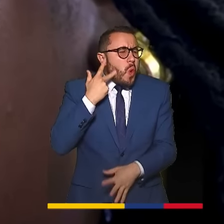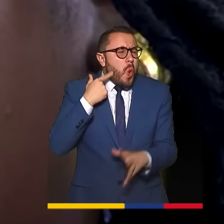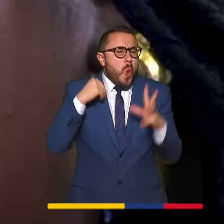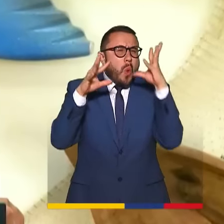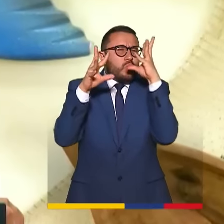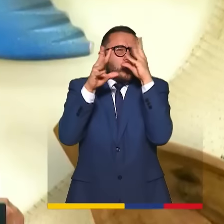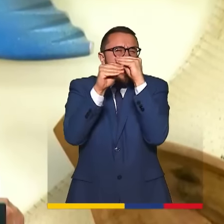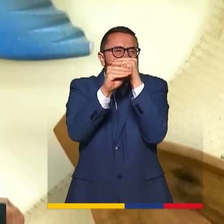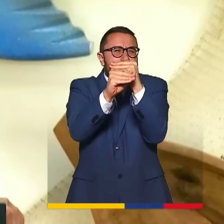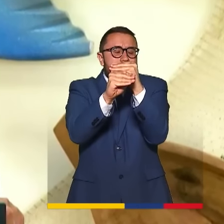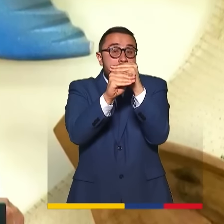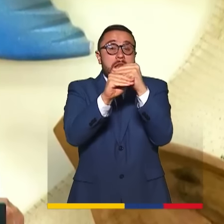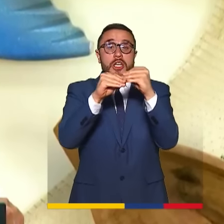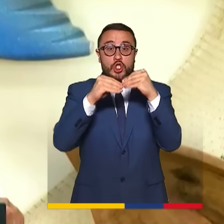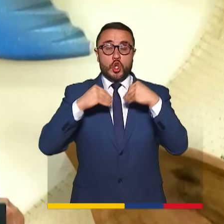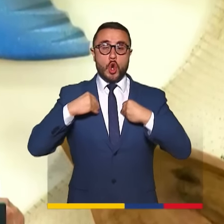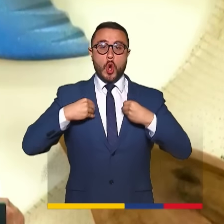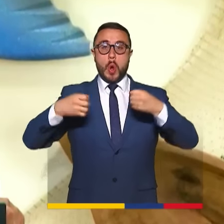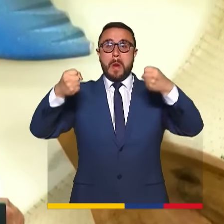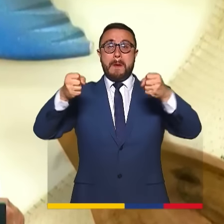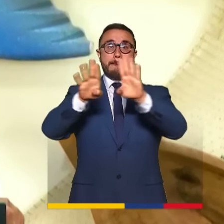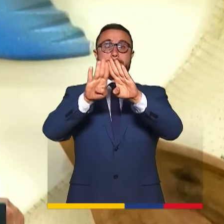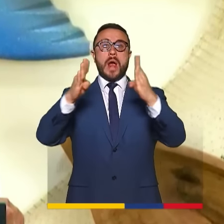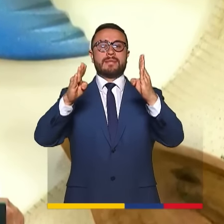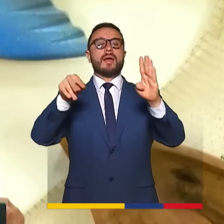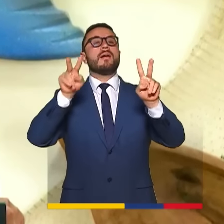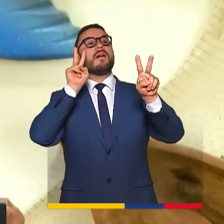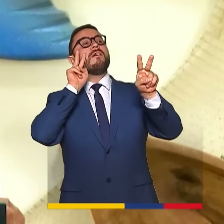podía ser vista desde la puerta de mi cárcel.